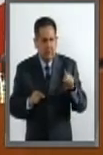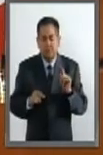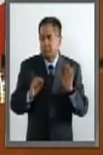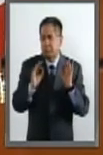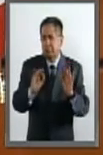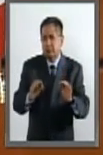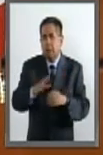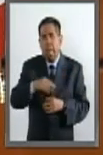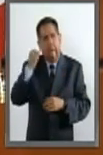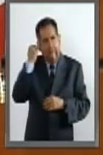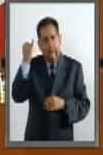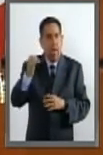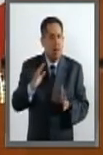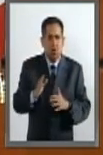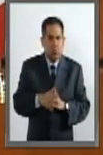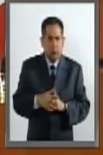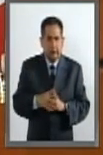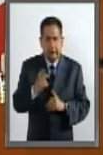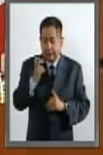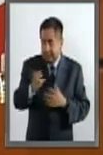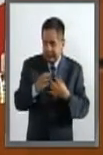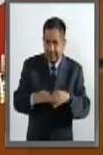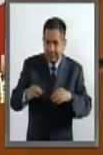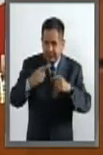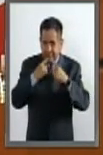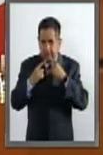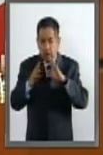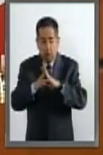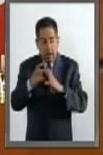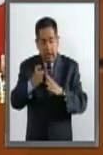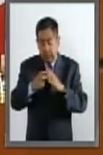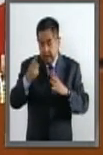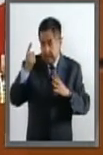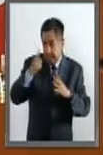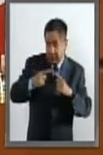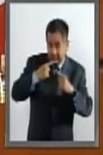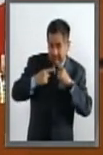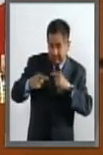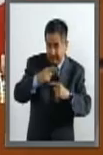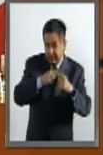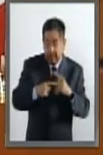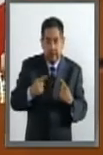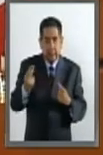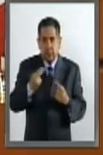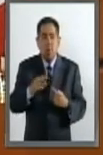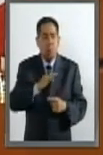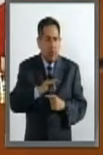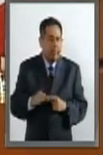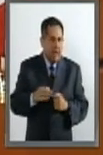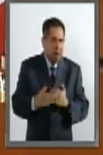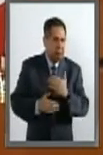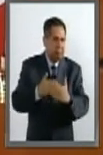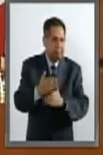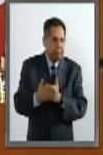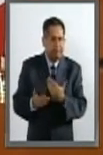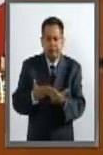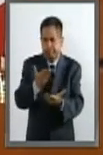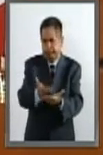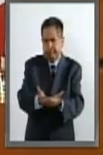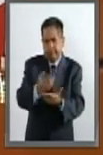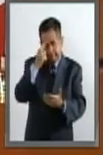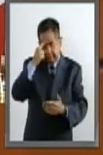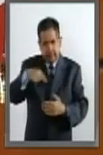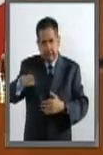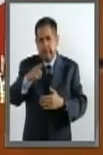una ocurrencia, y que haciendo caso de ese mandato ciudadano es de que nos permitimos proponer a su consideración